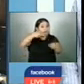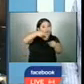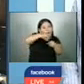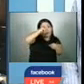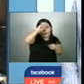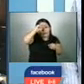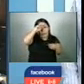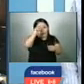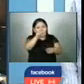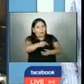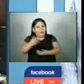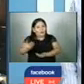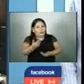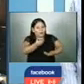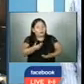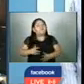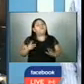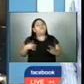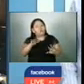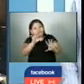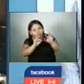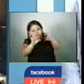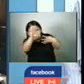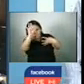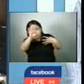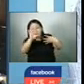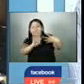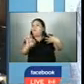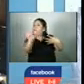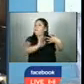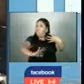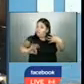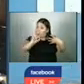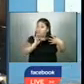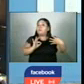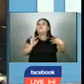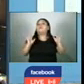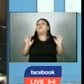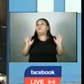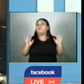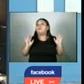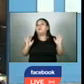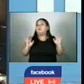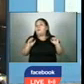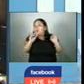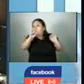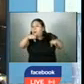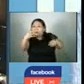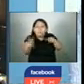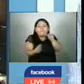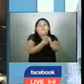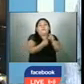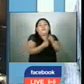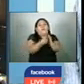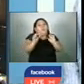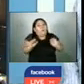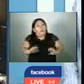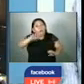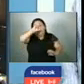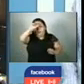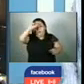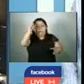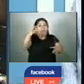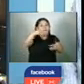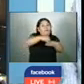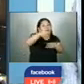llamado y de esta manera se va a seleccionar aquellos que se consideren que pueden agregarse a esta estrategia